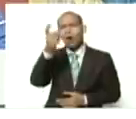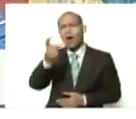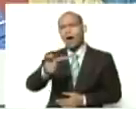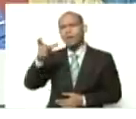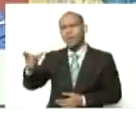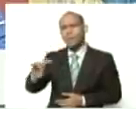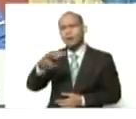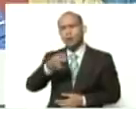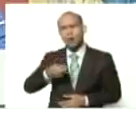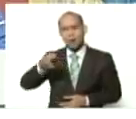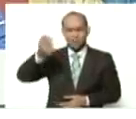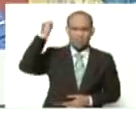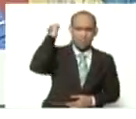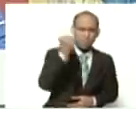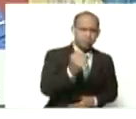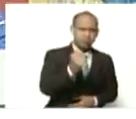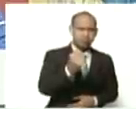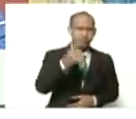a Chávez?